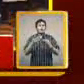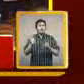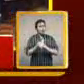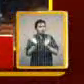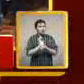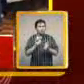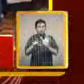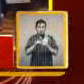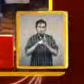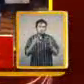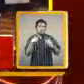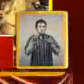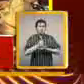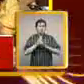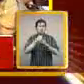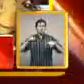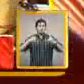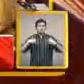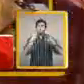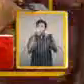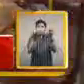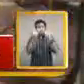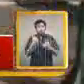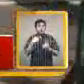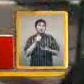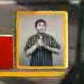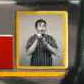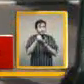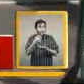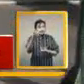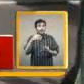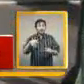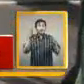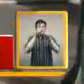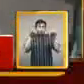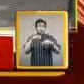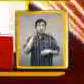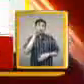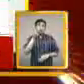deberían implementarse. Si tú quieres formar parte de este grupo, tienes que ingresar a